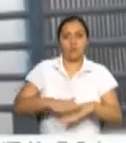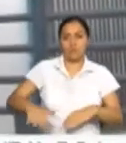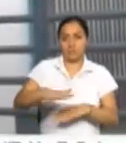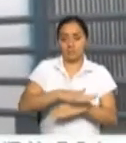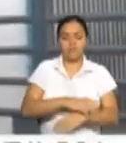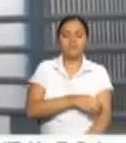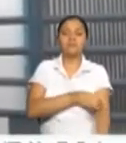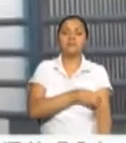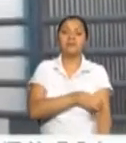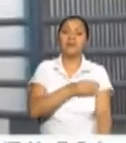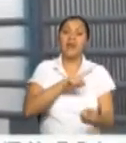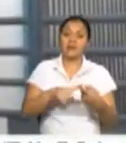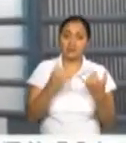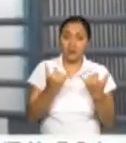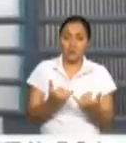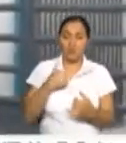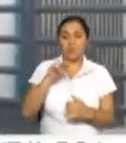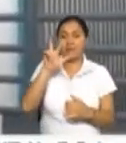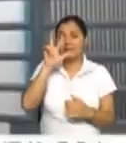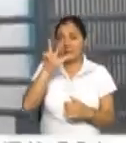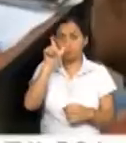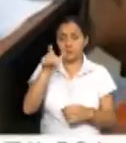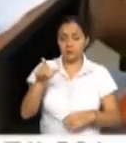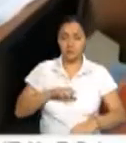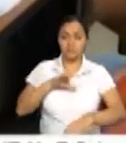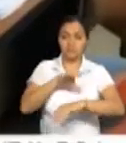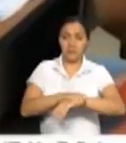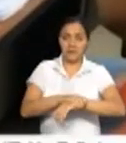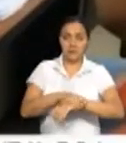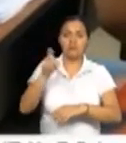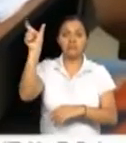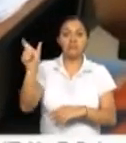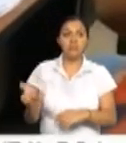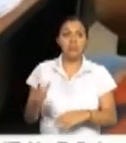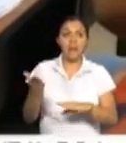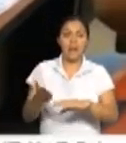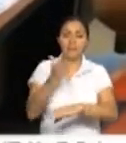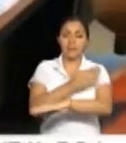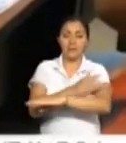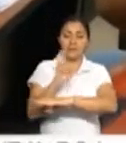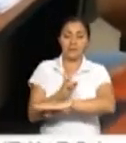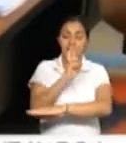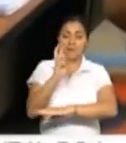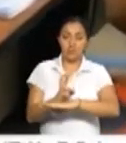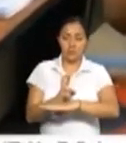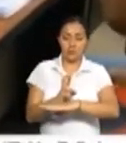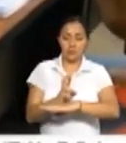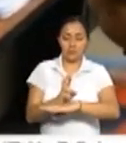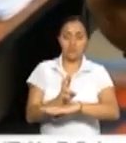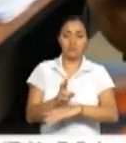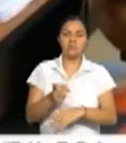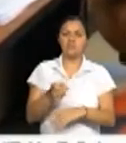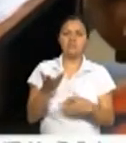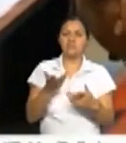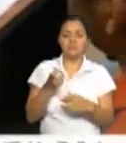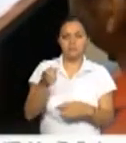este caso, que hasta el momento suman tres las personas detenidas, Patricia Cuenca, quien era la rectora de la unidad educativa réplica Aguirre Abad,